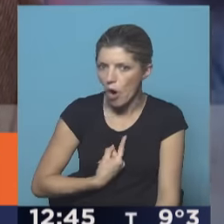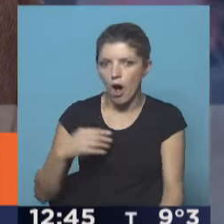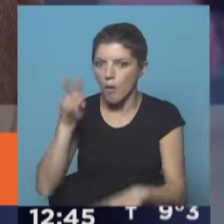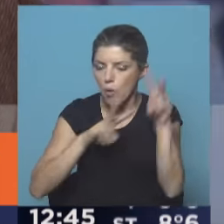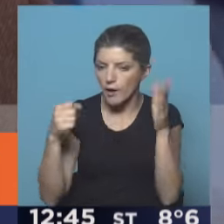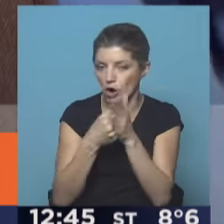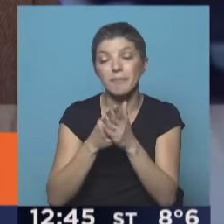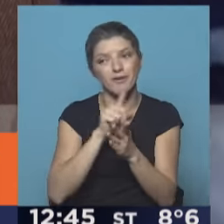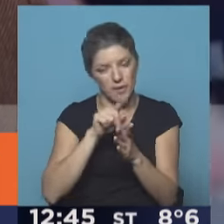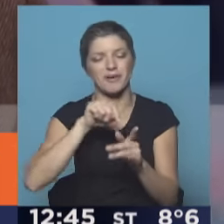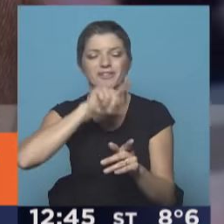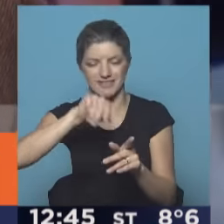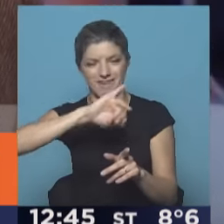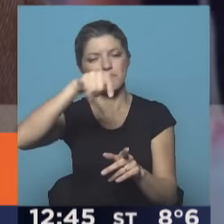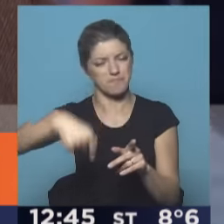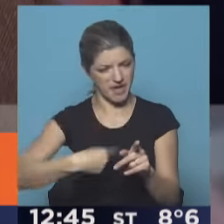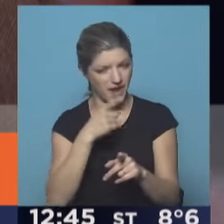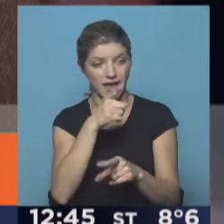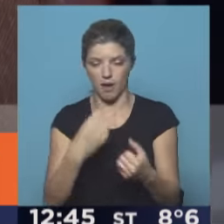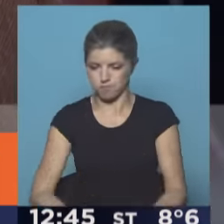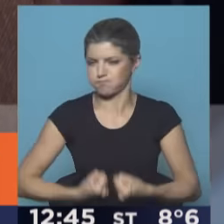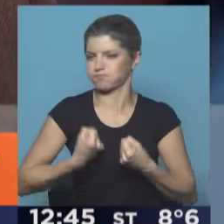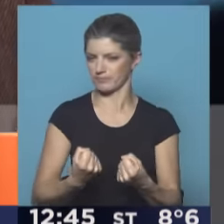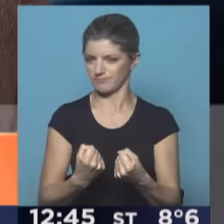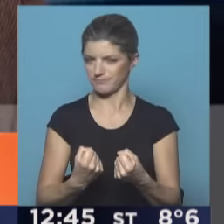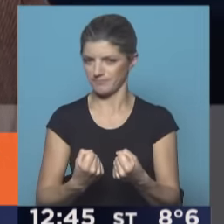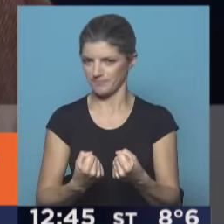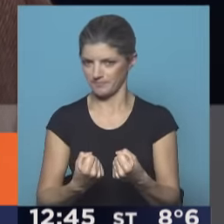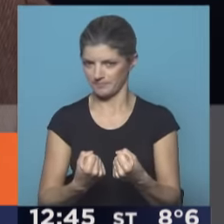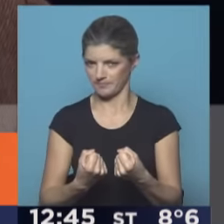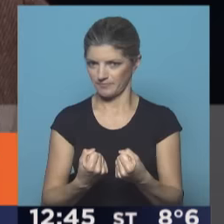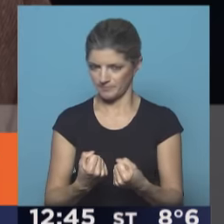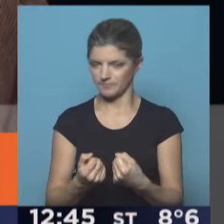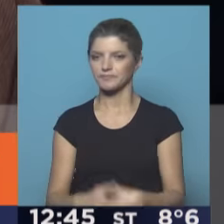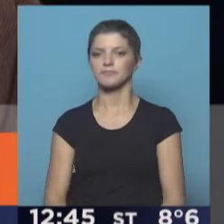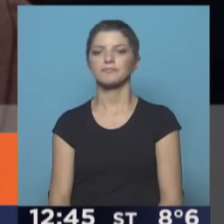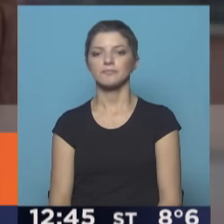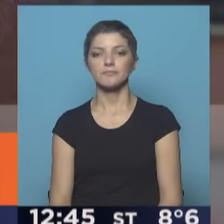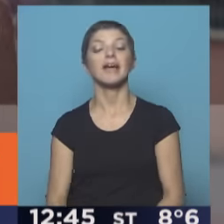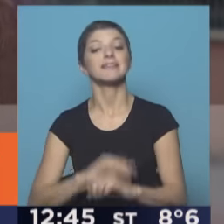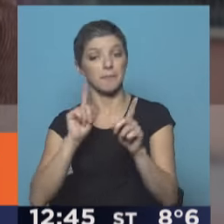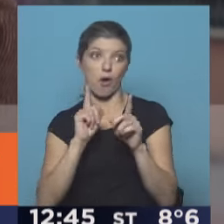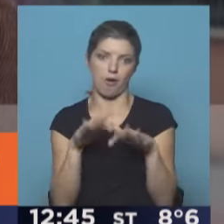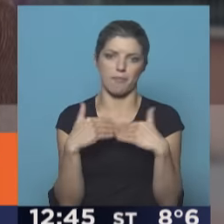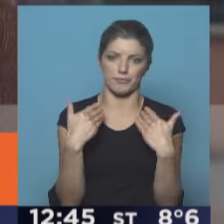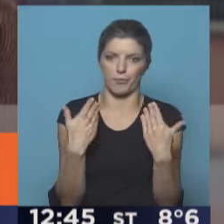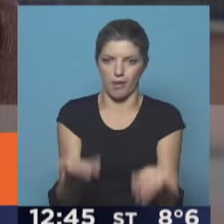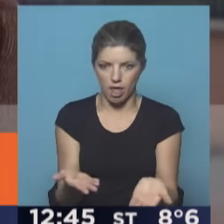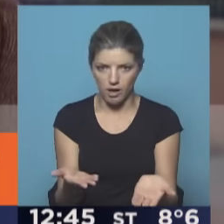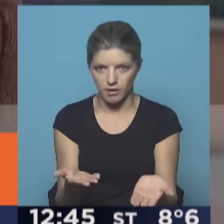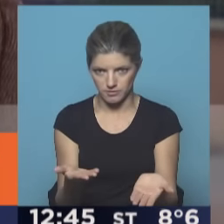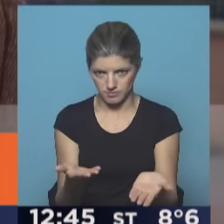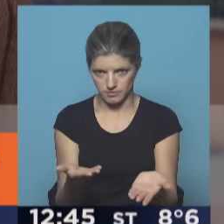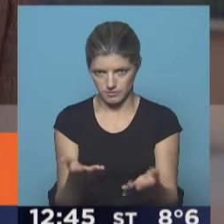mayor concentración de poder de erdogan este un revanchismo Inevitable por lo que es erdogan y una oportunidad para llevar adelante